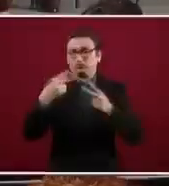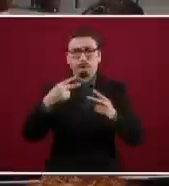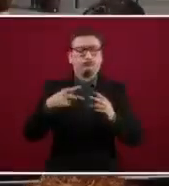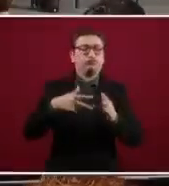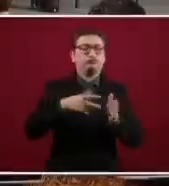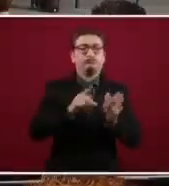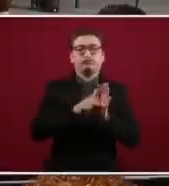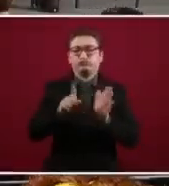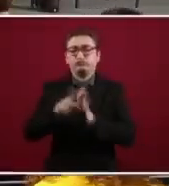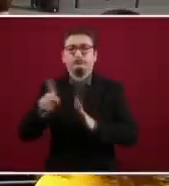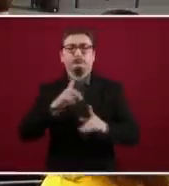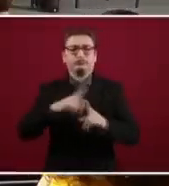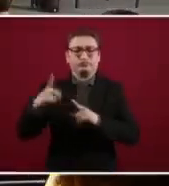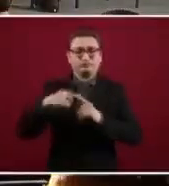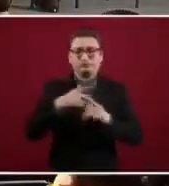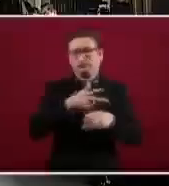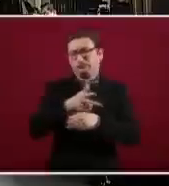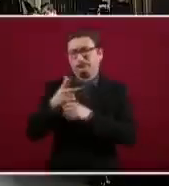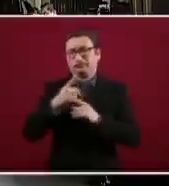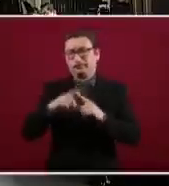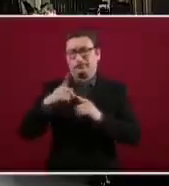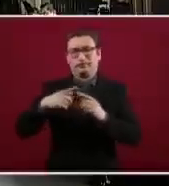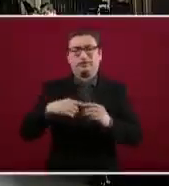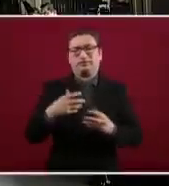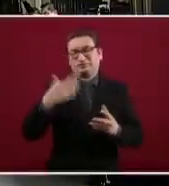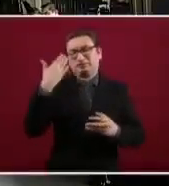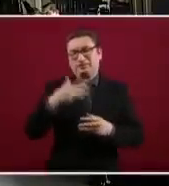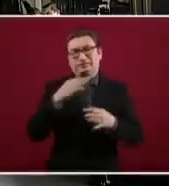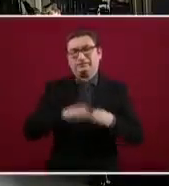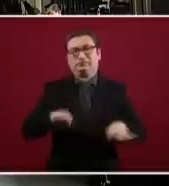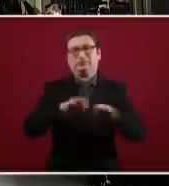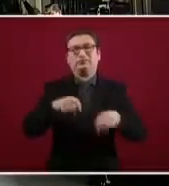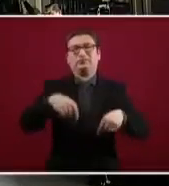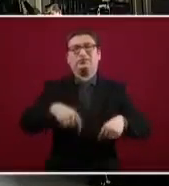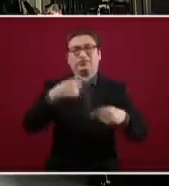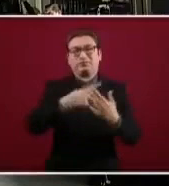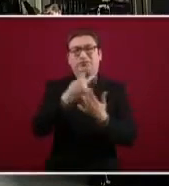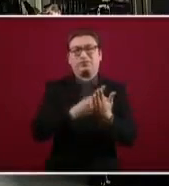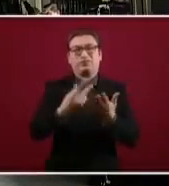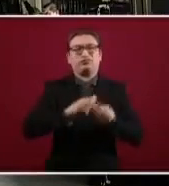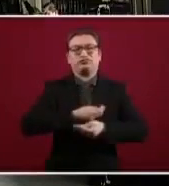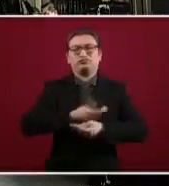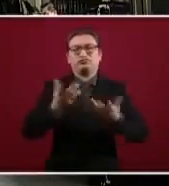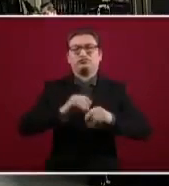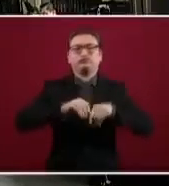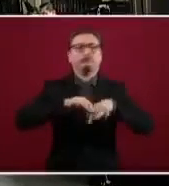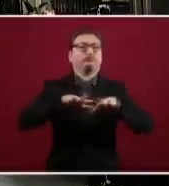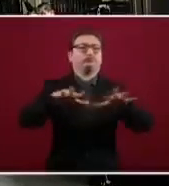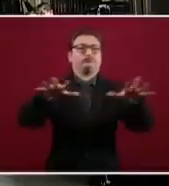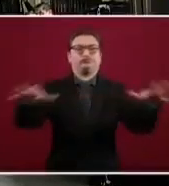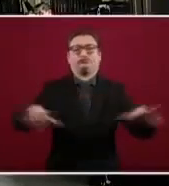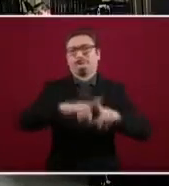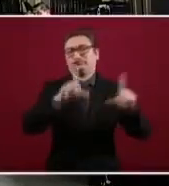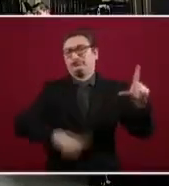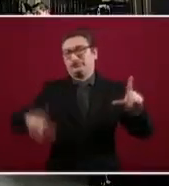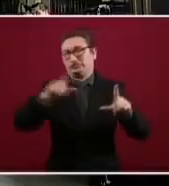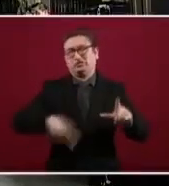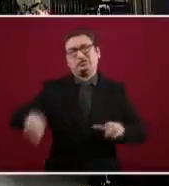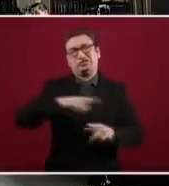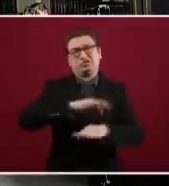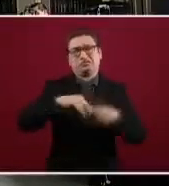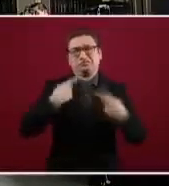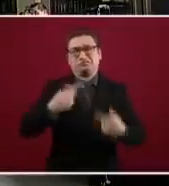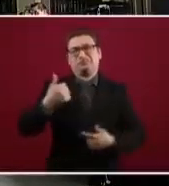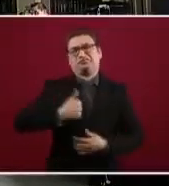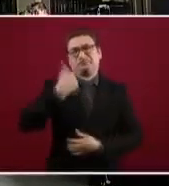nos acompañan y quienes hacen posible que programas como este se puedan conocer en todo el país y se puedan aprovechar